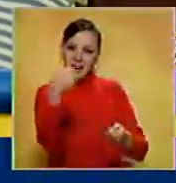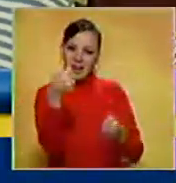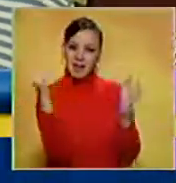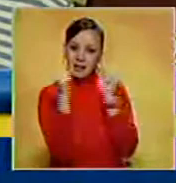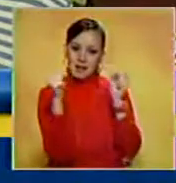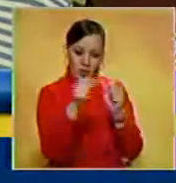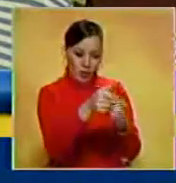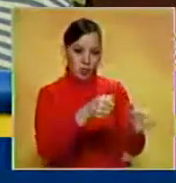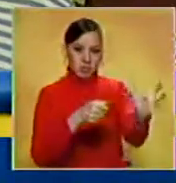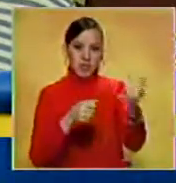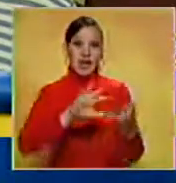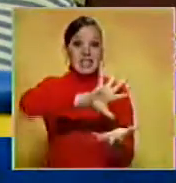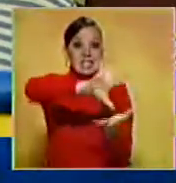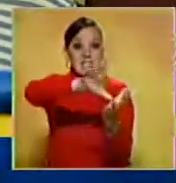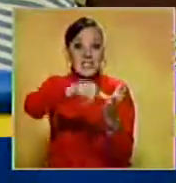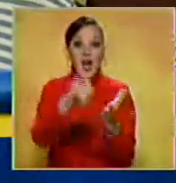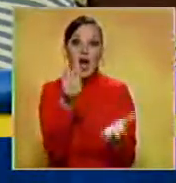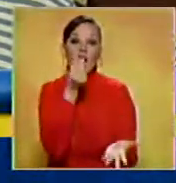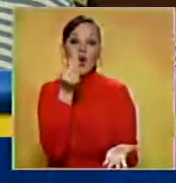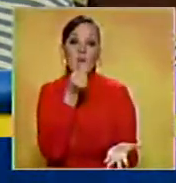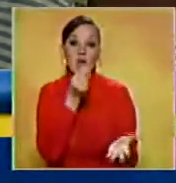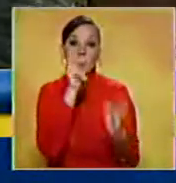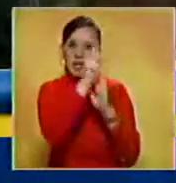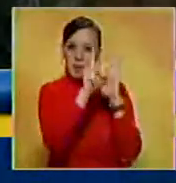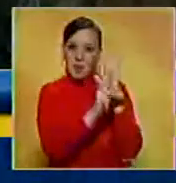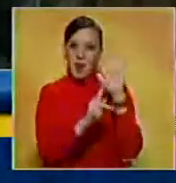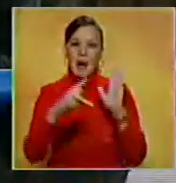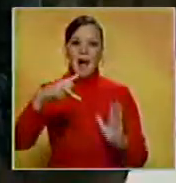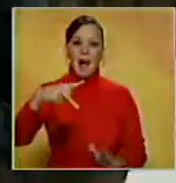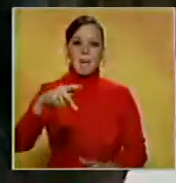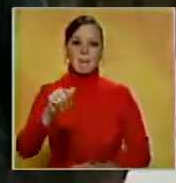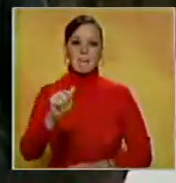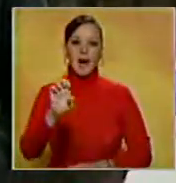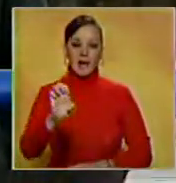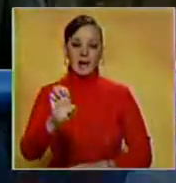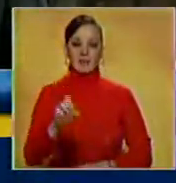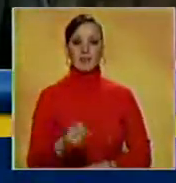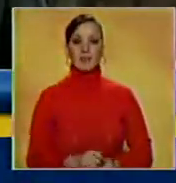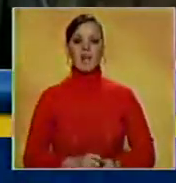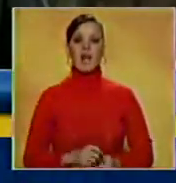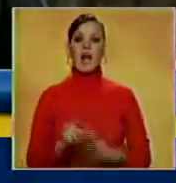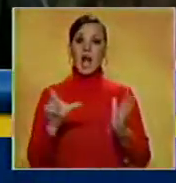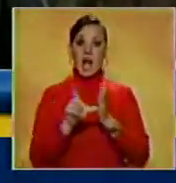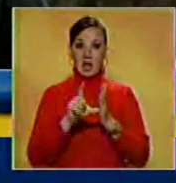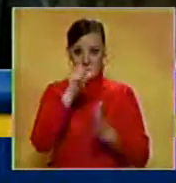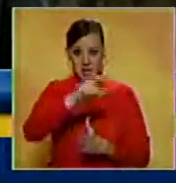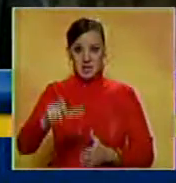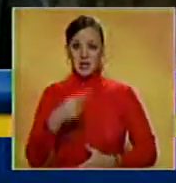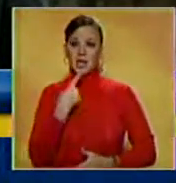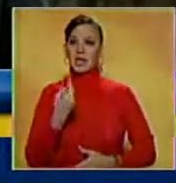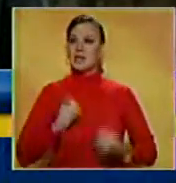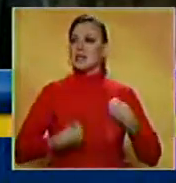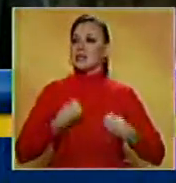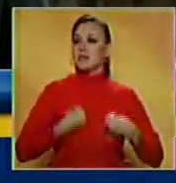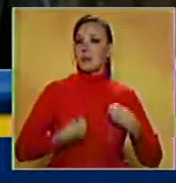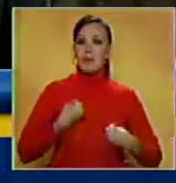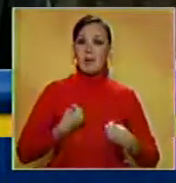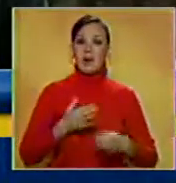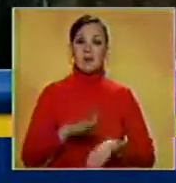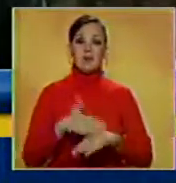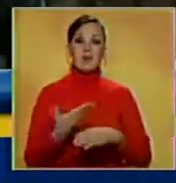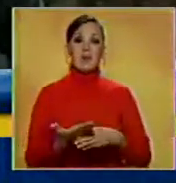fue hurtada parte de lo que fue la comida del programa del PAE. Los alumnos temen que su rendimiento se vea perjudicado con estas acciones, ya